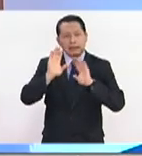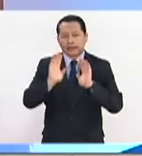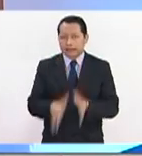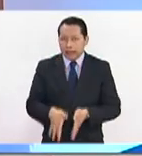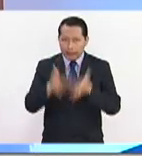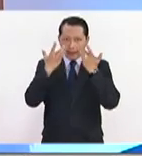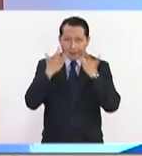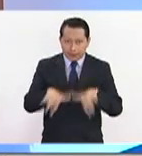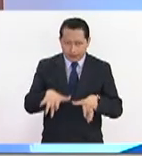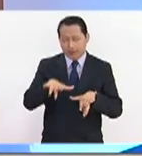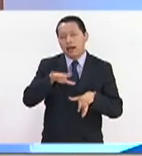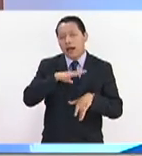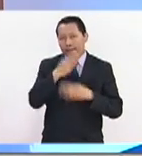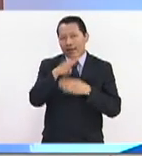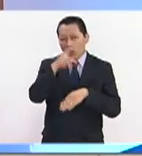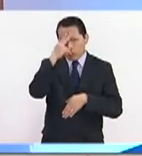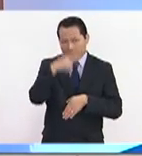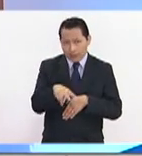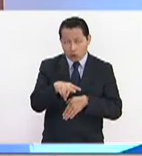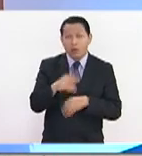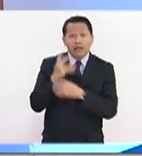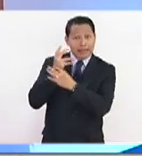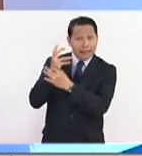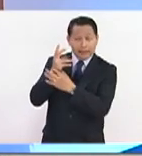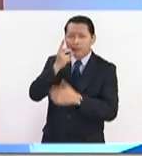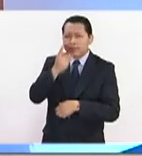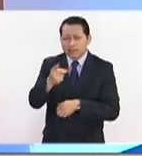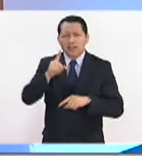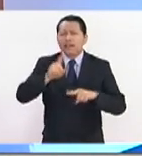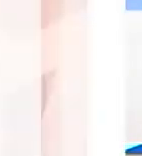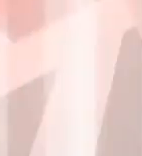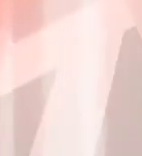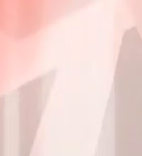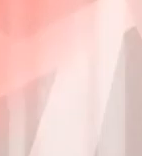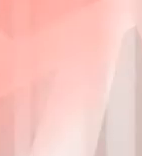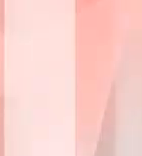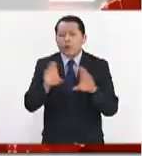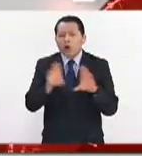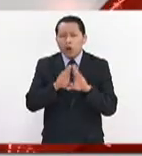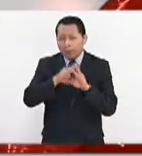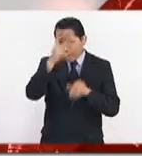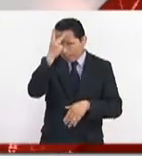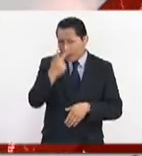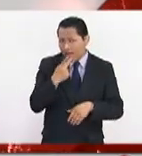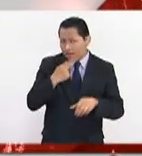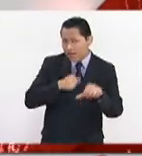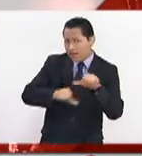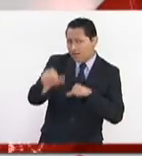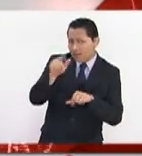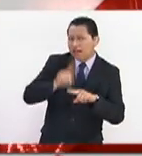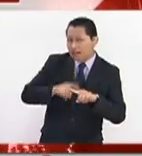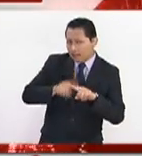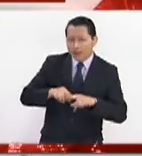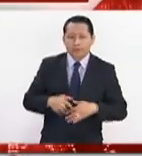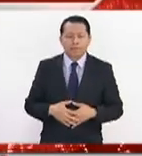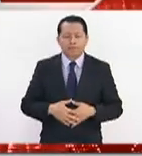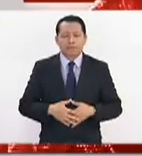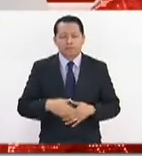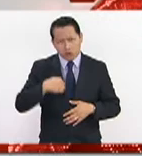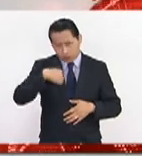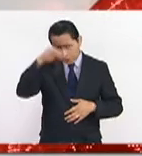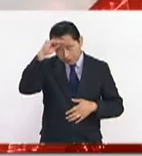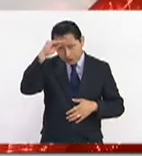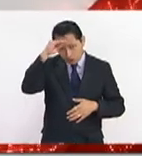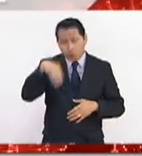dijo cuáles son las cualidades que deberá tener su sustituto. Yo pienso que el gobernador que